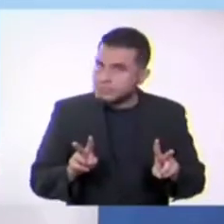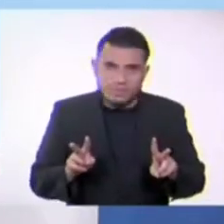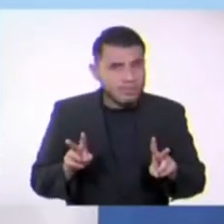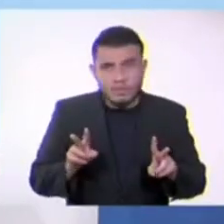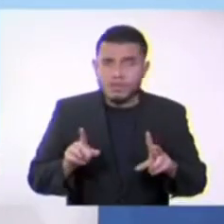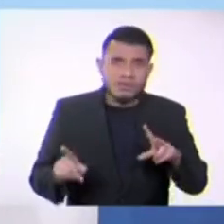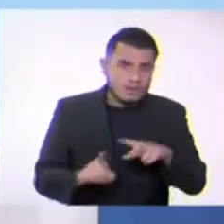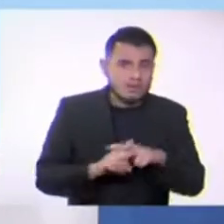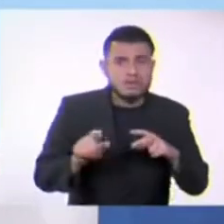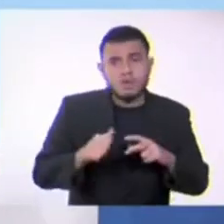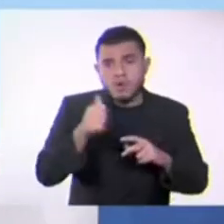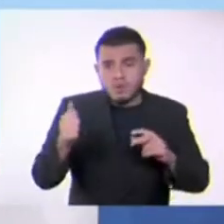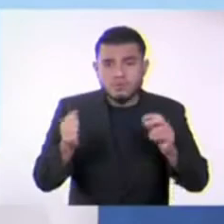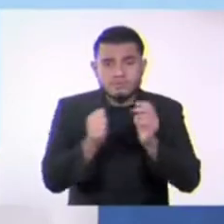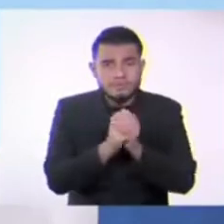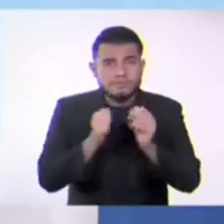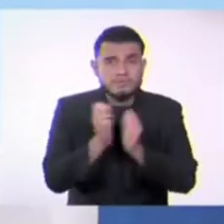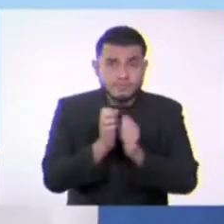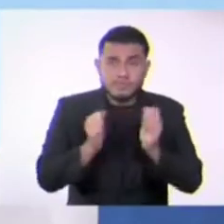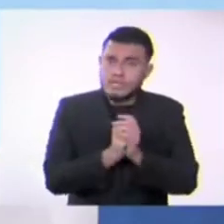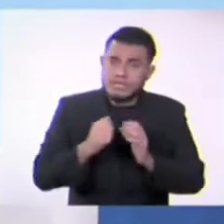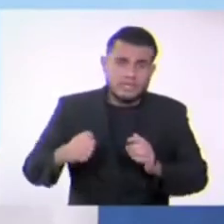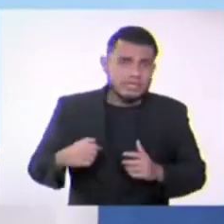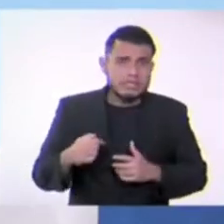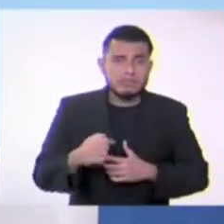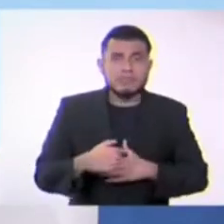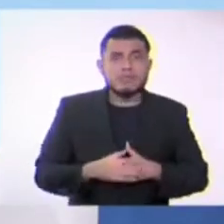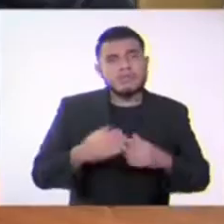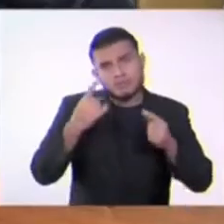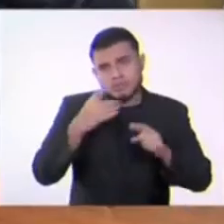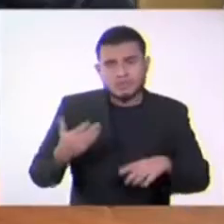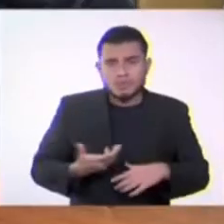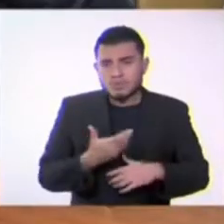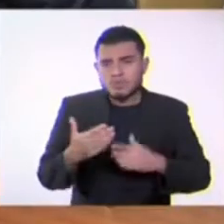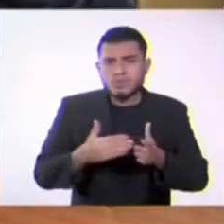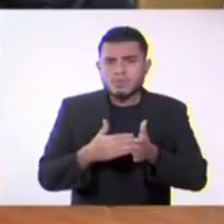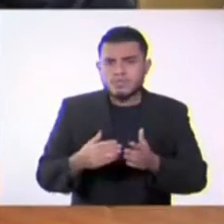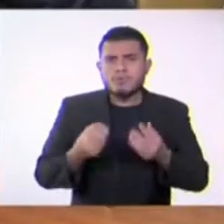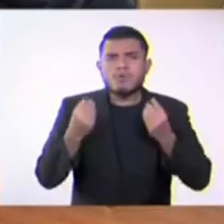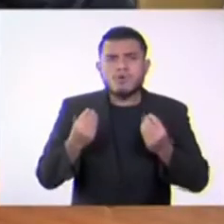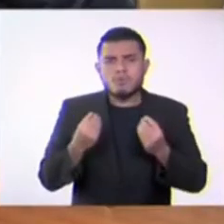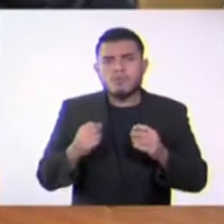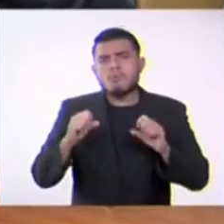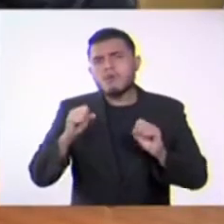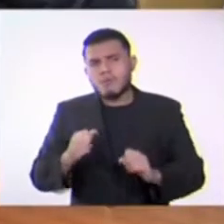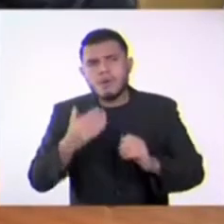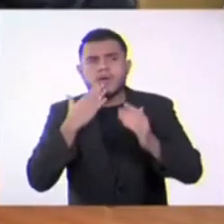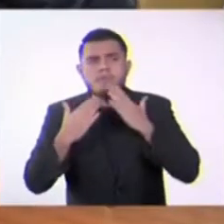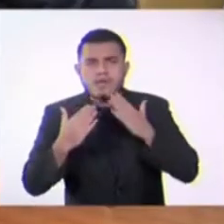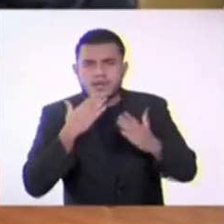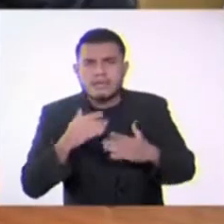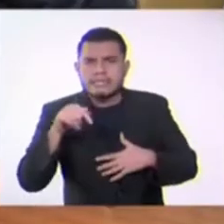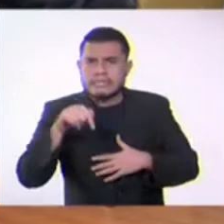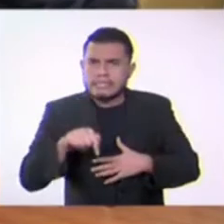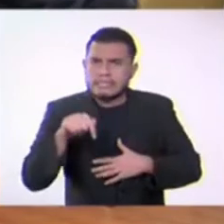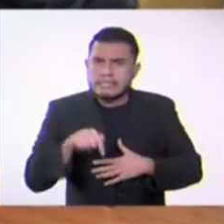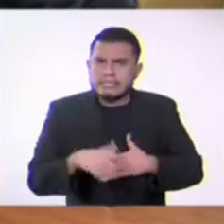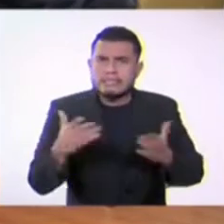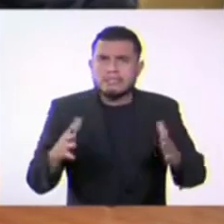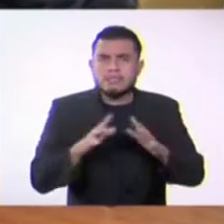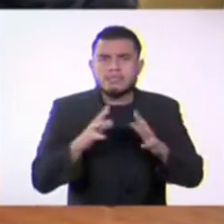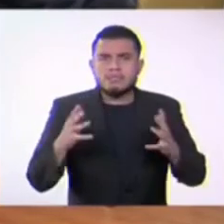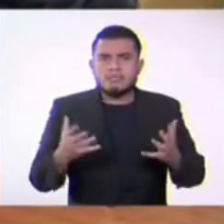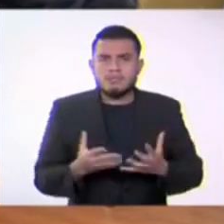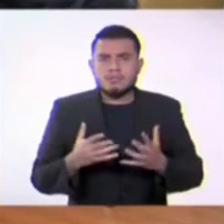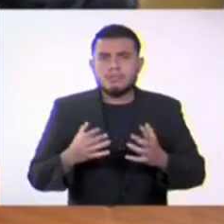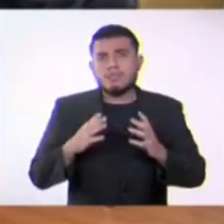otros conflictos que devienen. Ok, entonces iniciamos, Federico. ¿Cómo podemos decir que queda esta configuración de